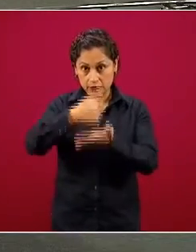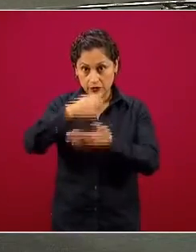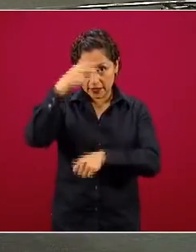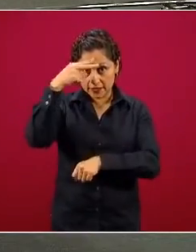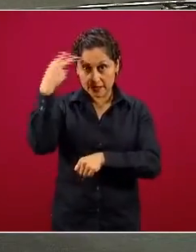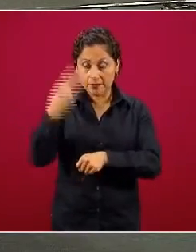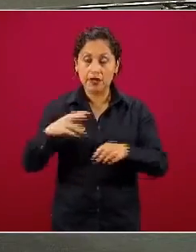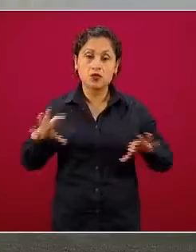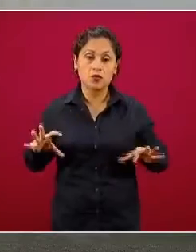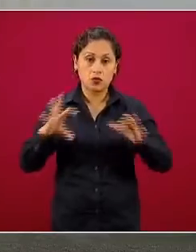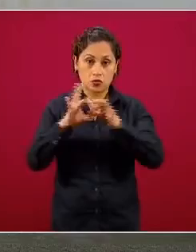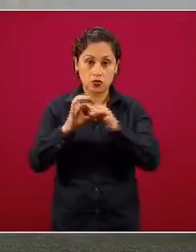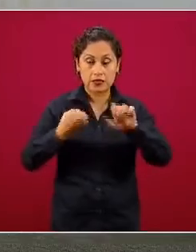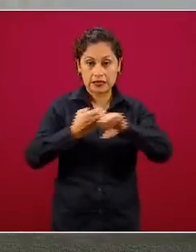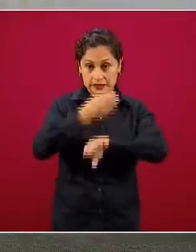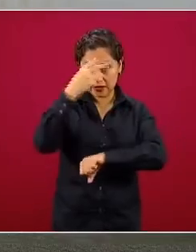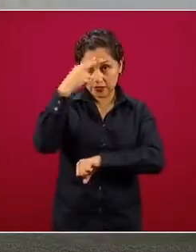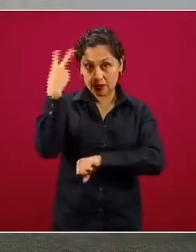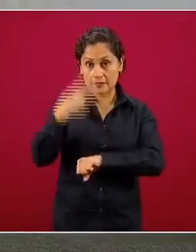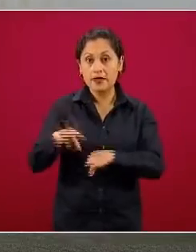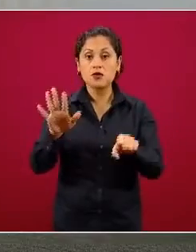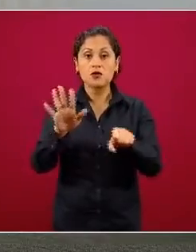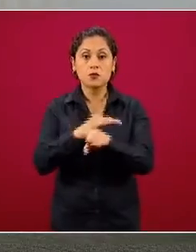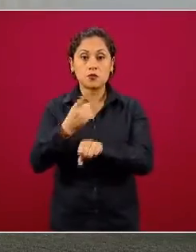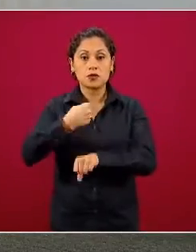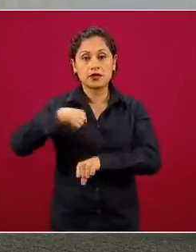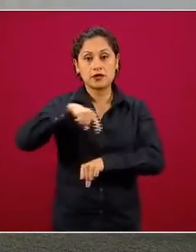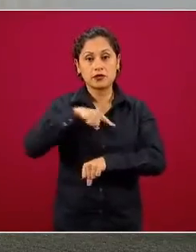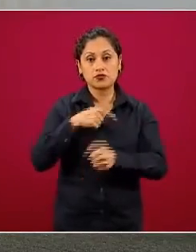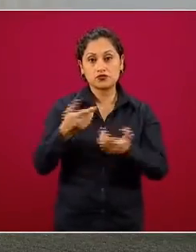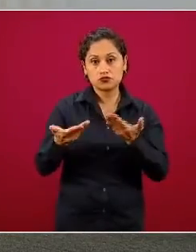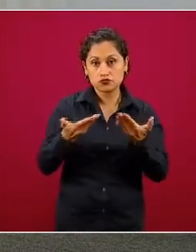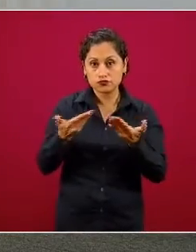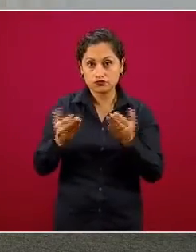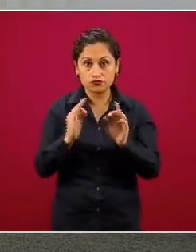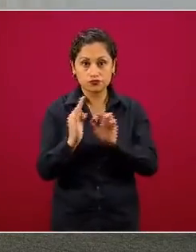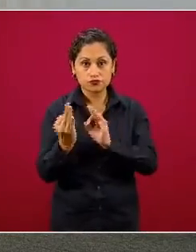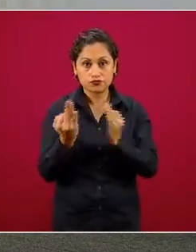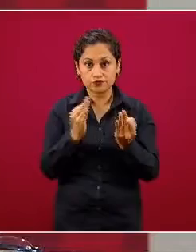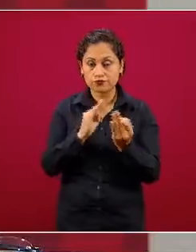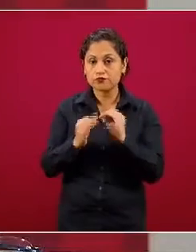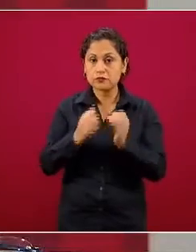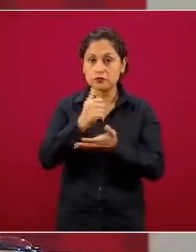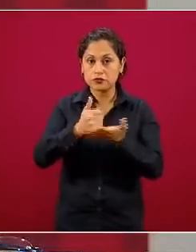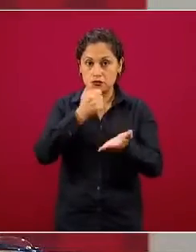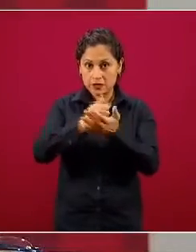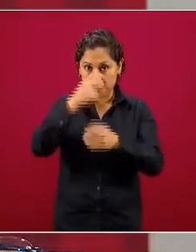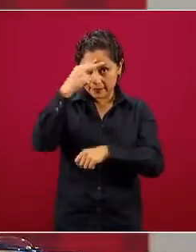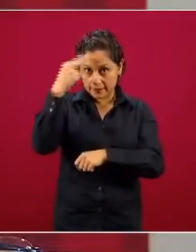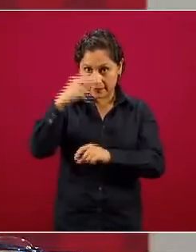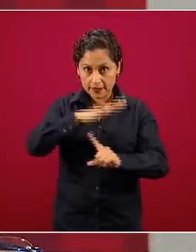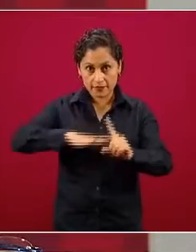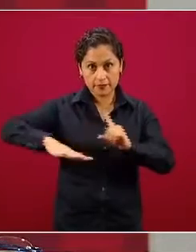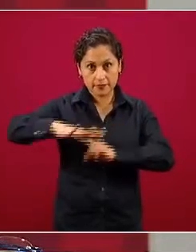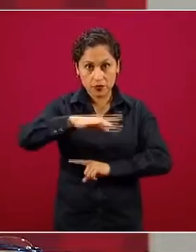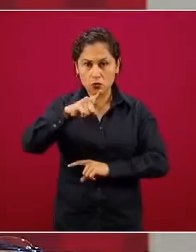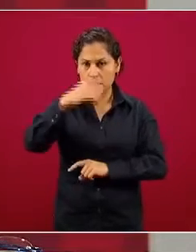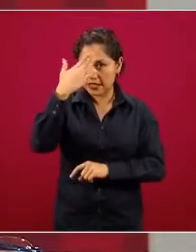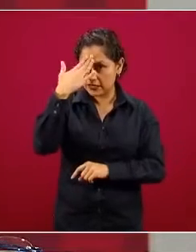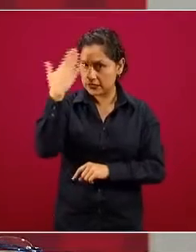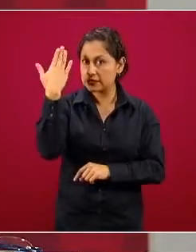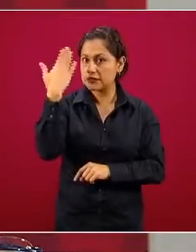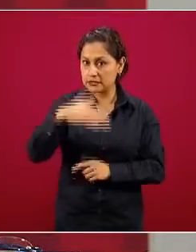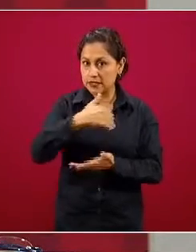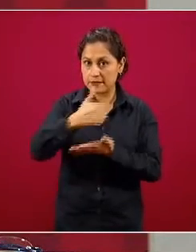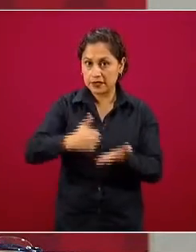de México, porque hemos estado analizando permanentemente la zona metropolitana del Valle de México. Como ustedes saben, la zona metropolitana